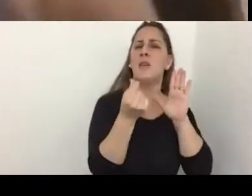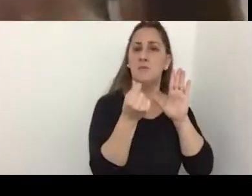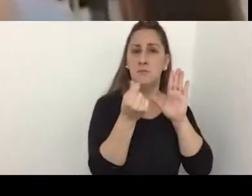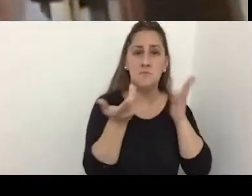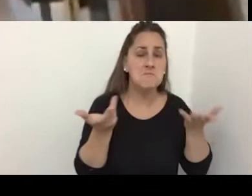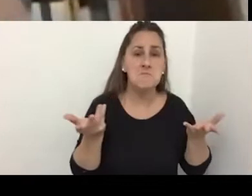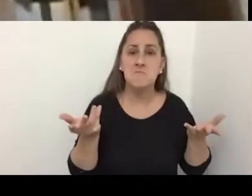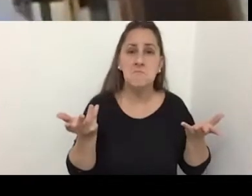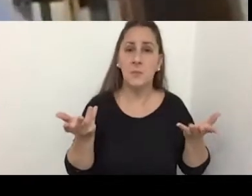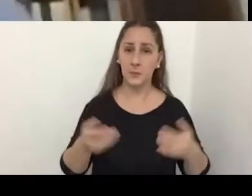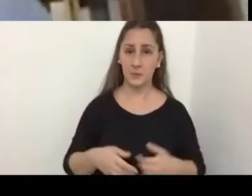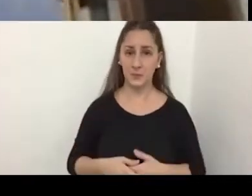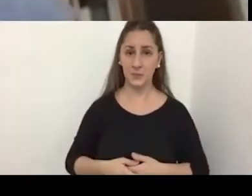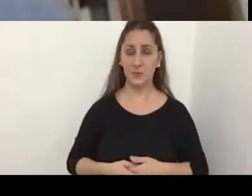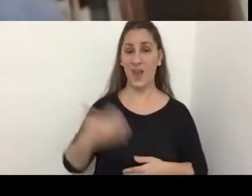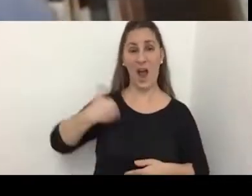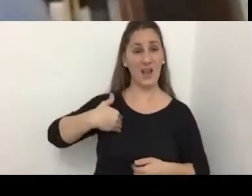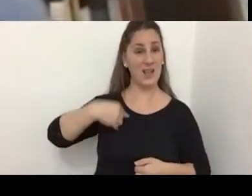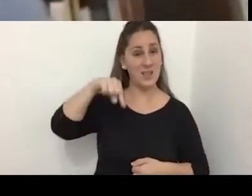ver, en Argentina tenemos